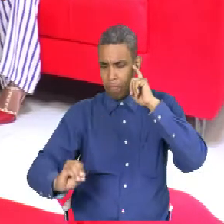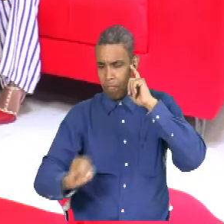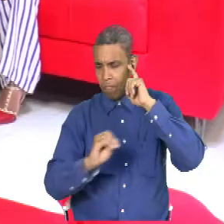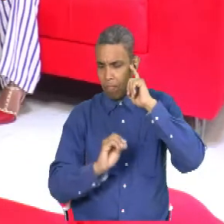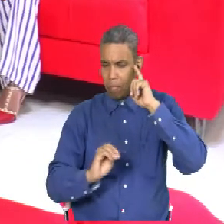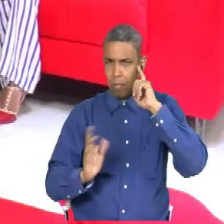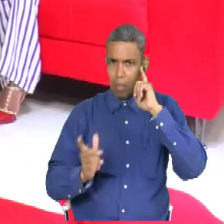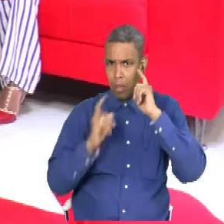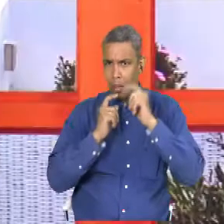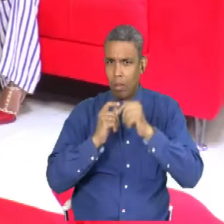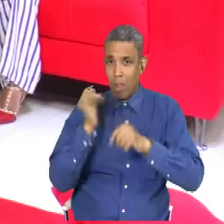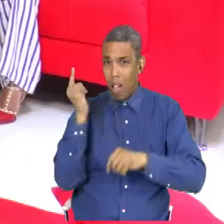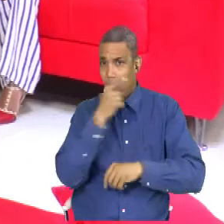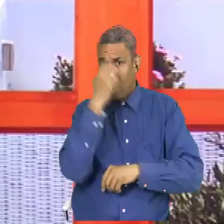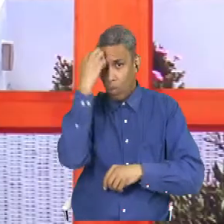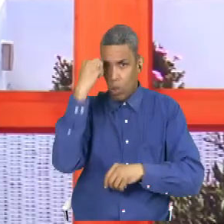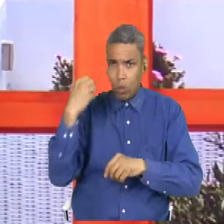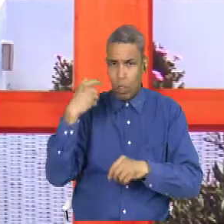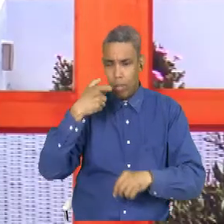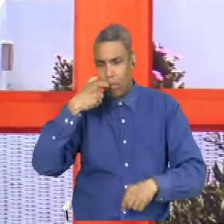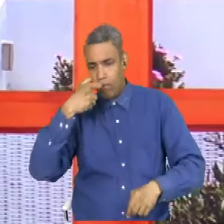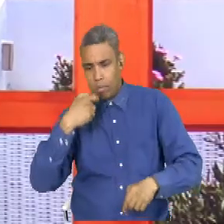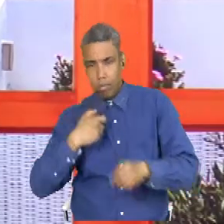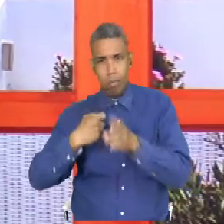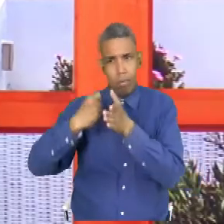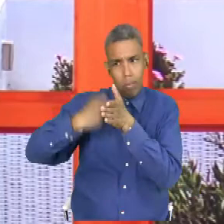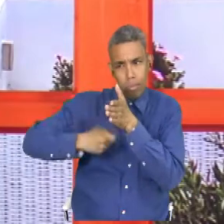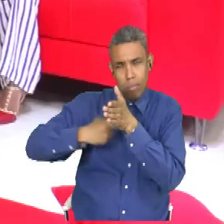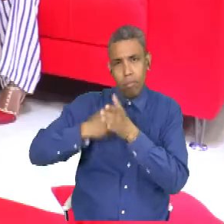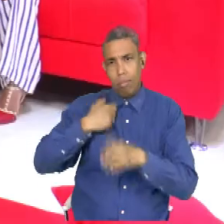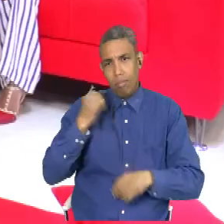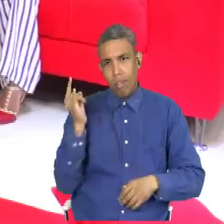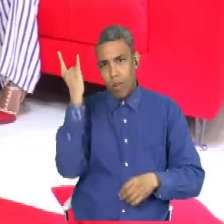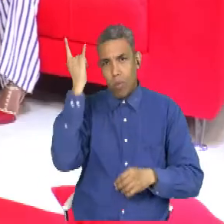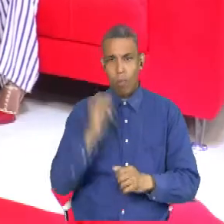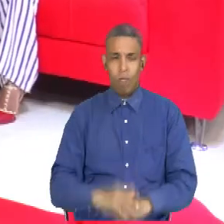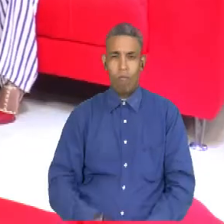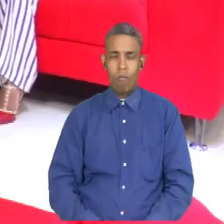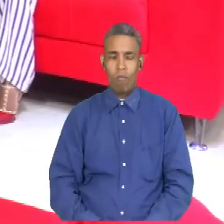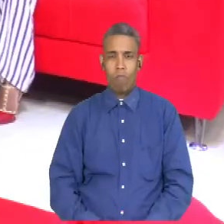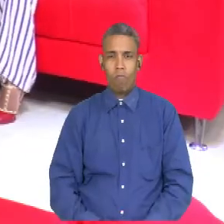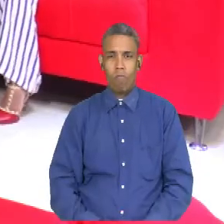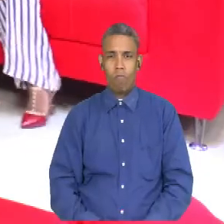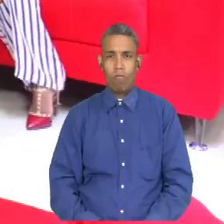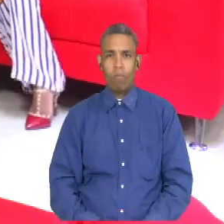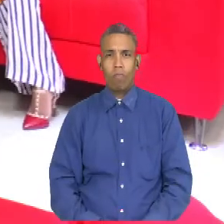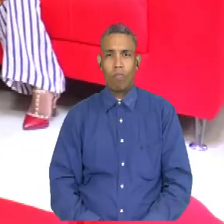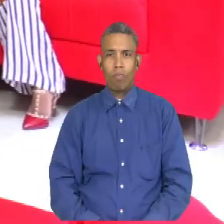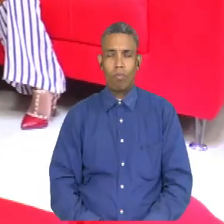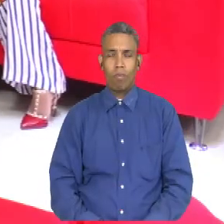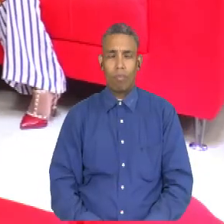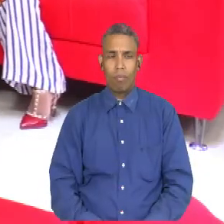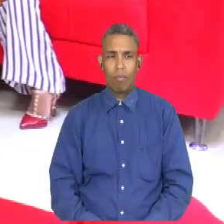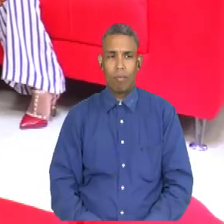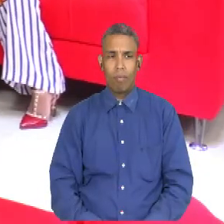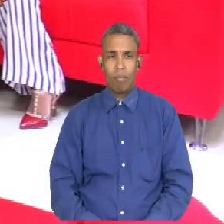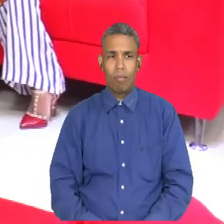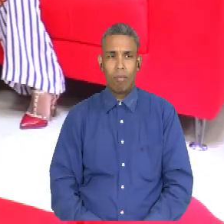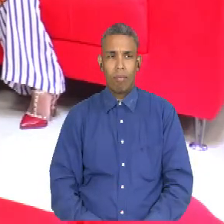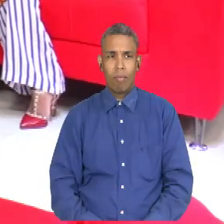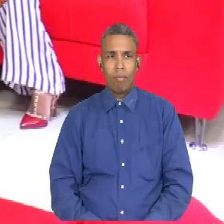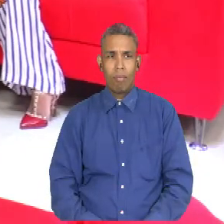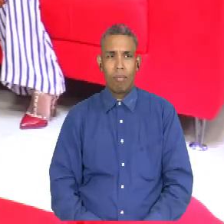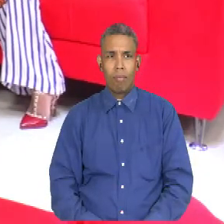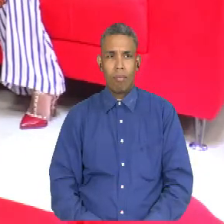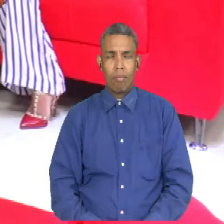mal y nos corrige si fallamos en algo. Bueno, hay algo muy importante. Mi hermanito es veterinario,